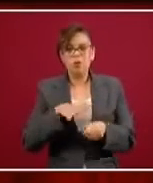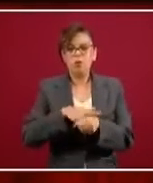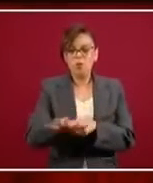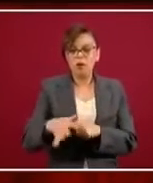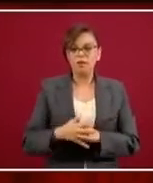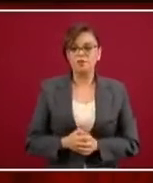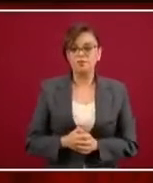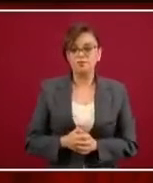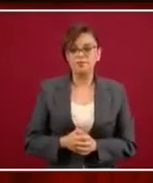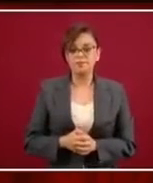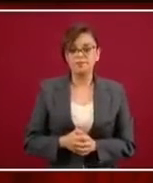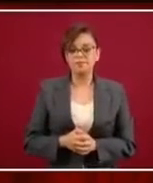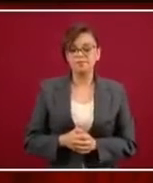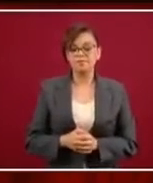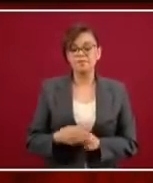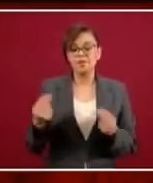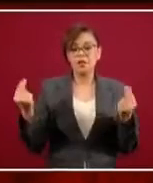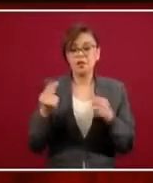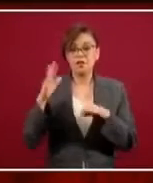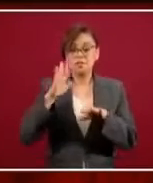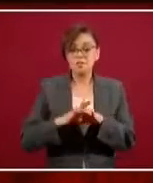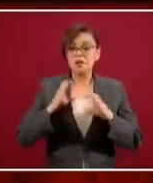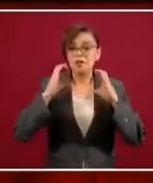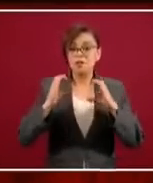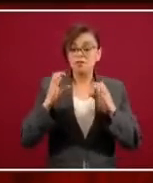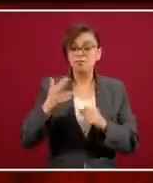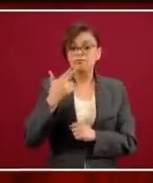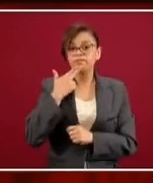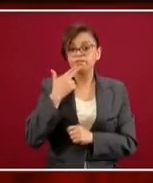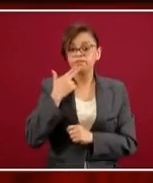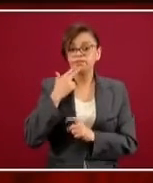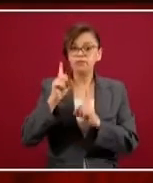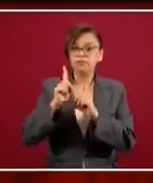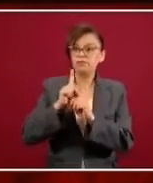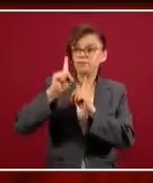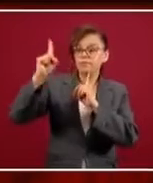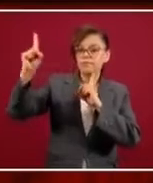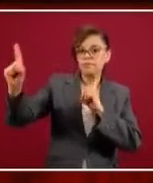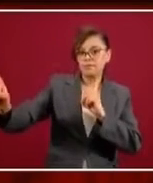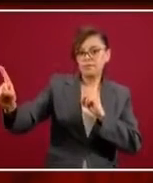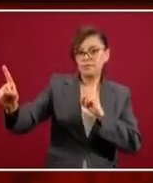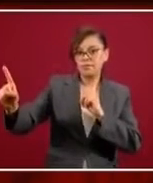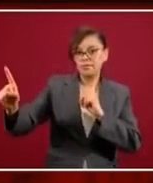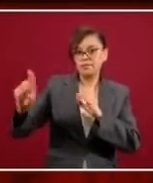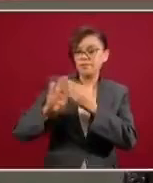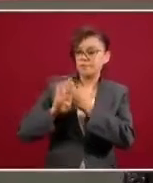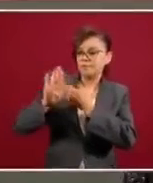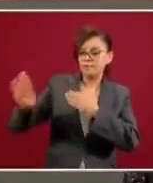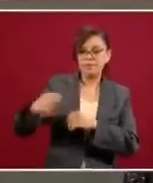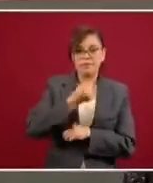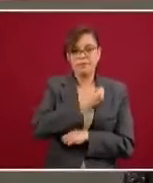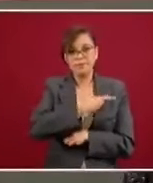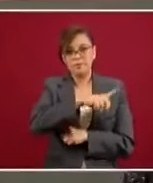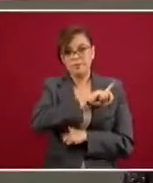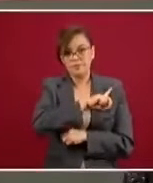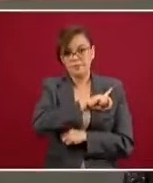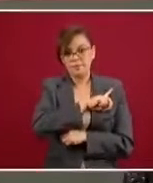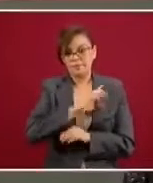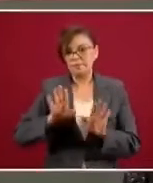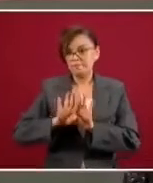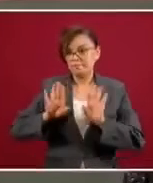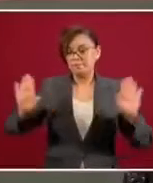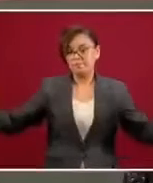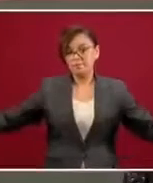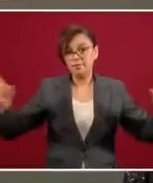de las medidas masivas de distanciamiento social, de sana distancia. En estas medidas masivas,